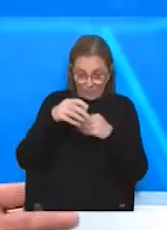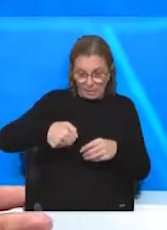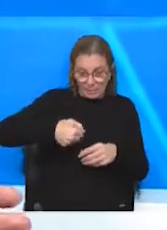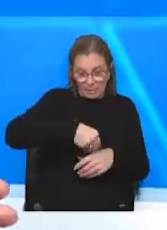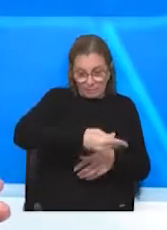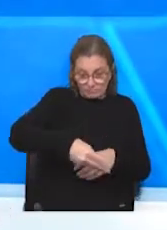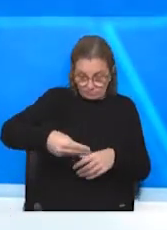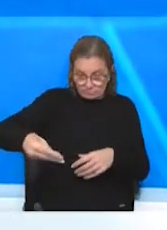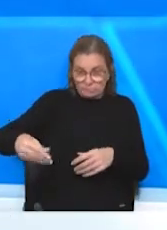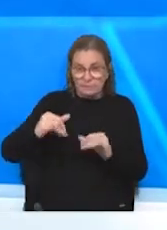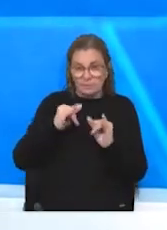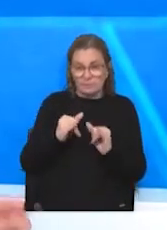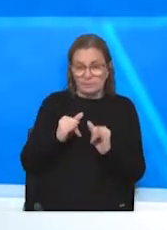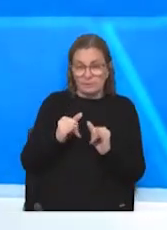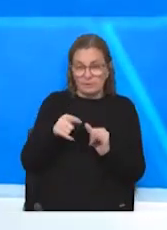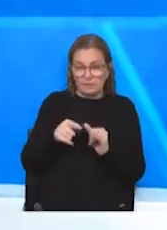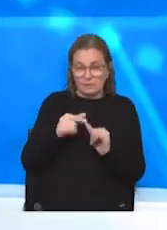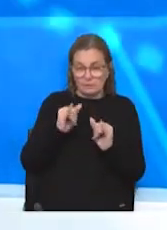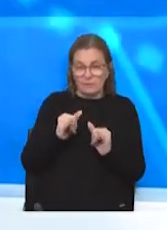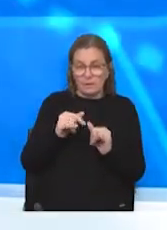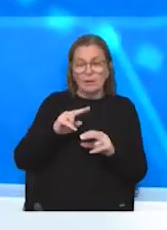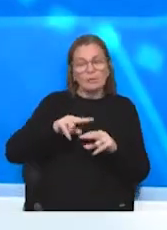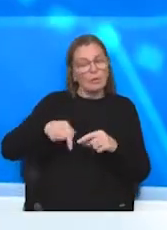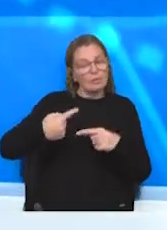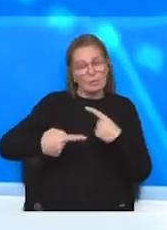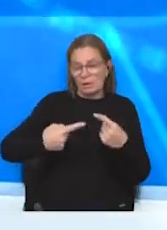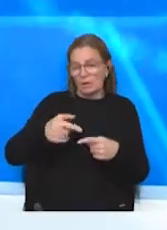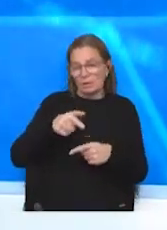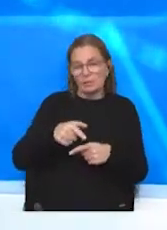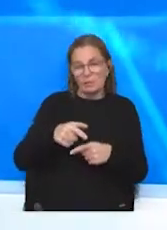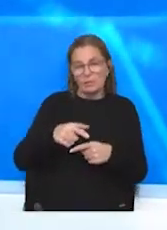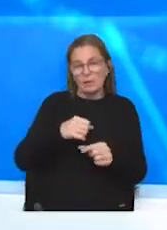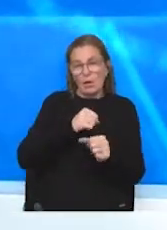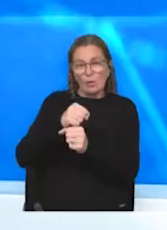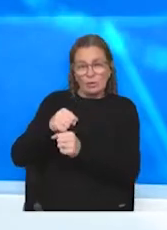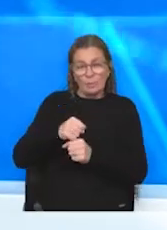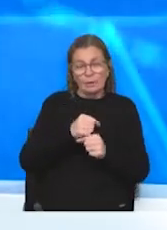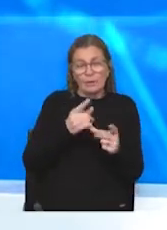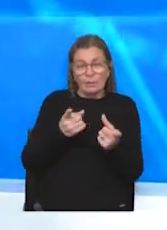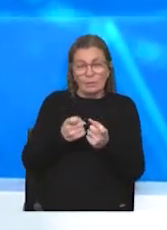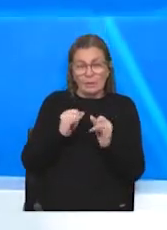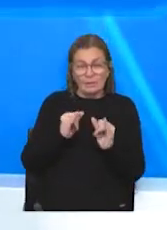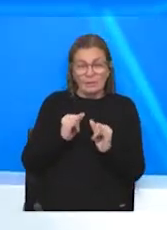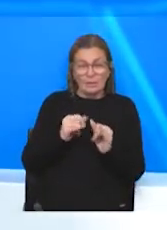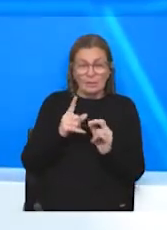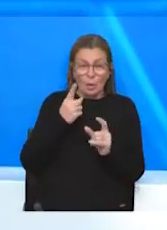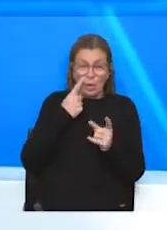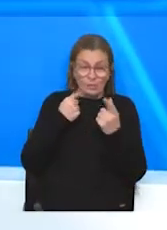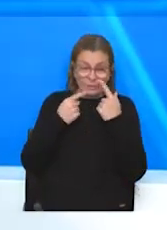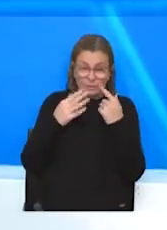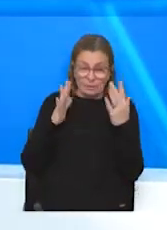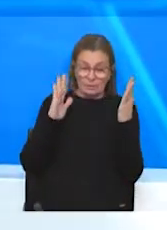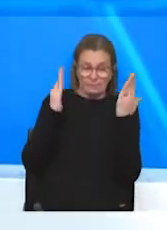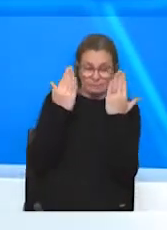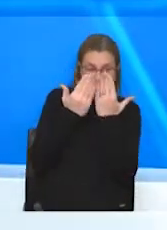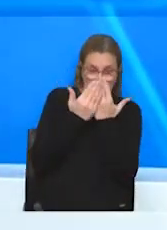repartir No eso sigue ocurriendo y Bueno en ese contexto Y sí la olla popular sigue siendo necesaria lo lo triste es que se quiera tapar todo